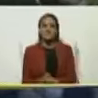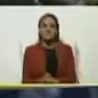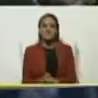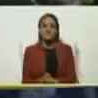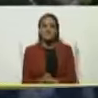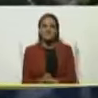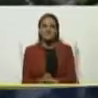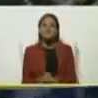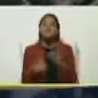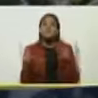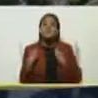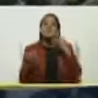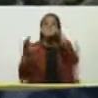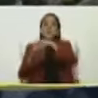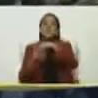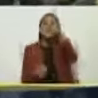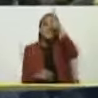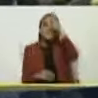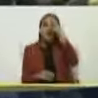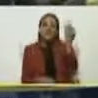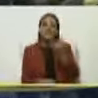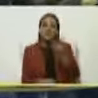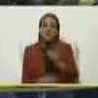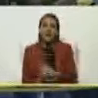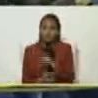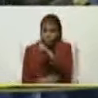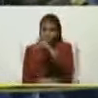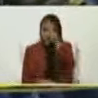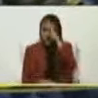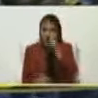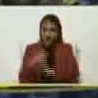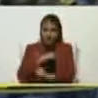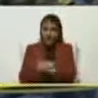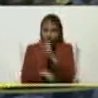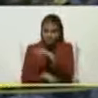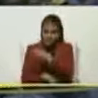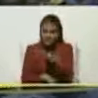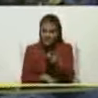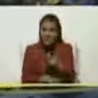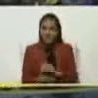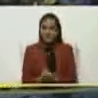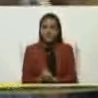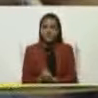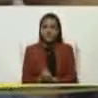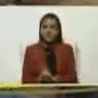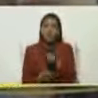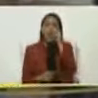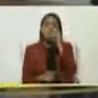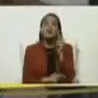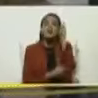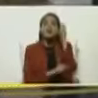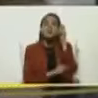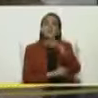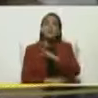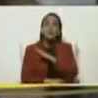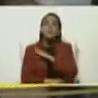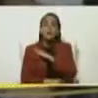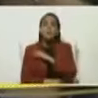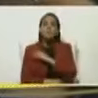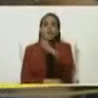Es de Barina. ¿De Barina? De, diputado de Barina.